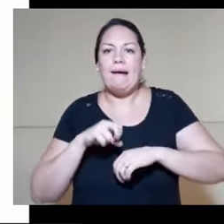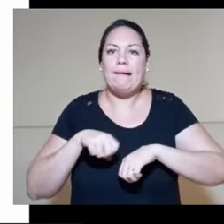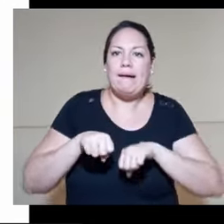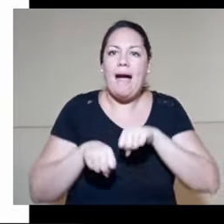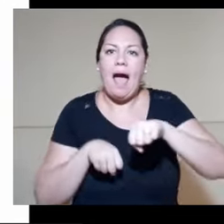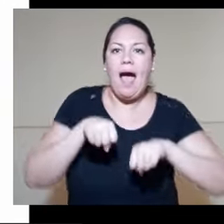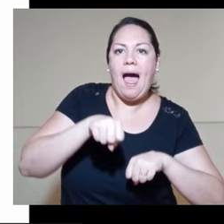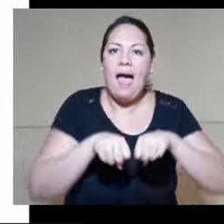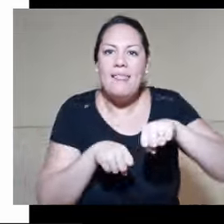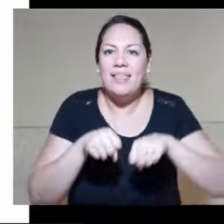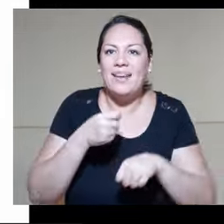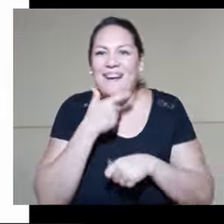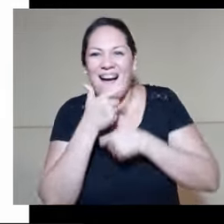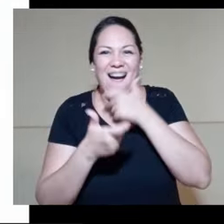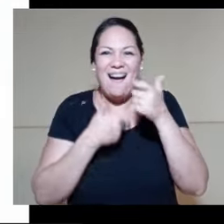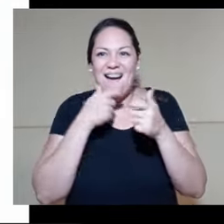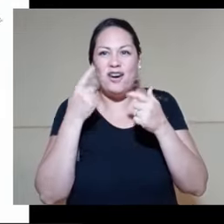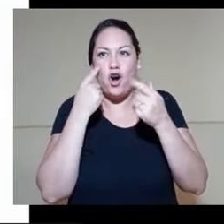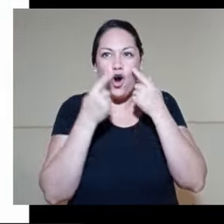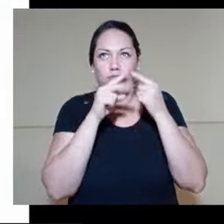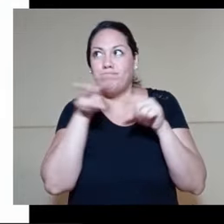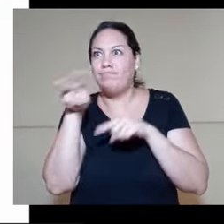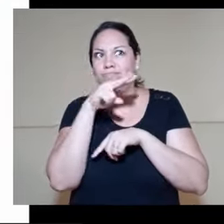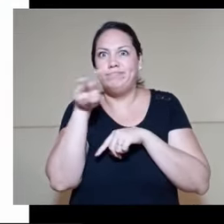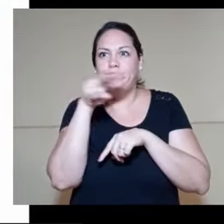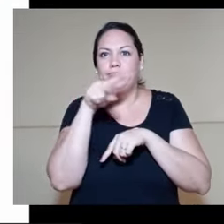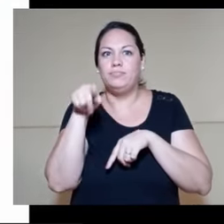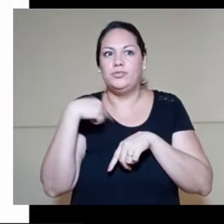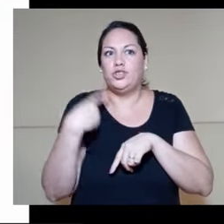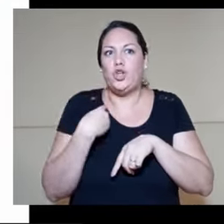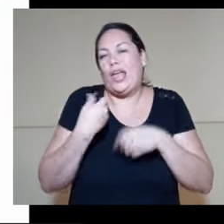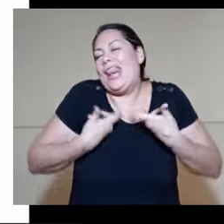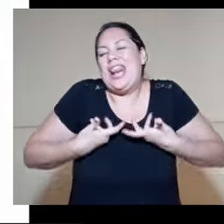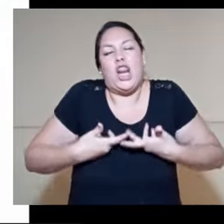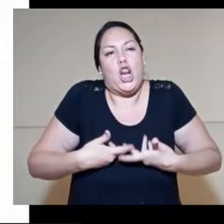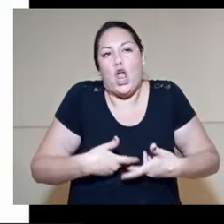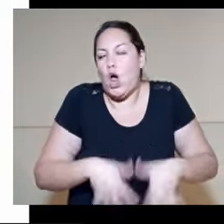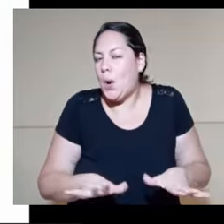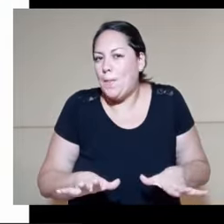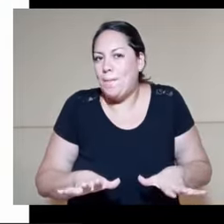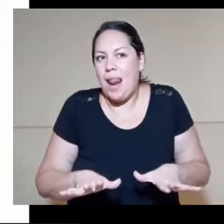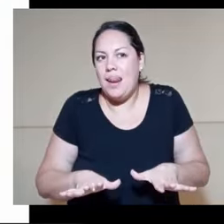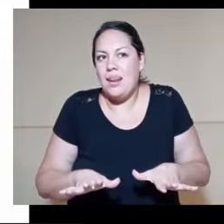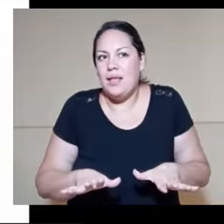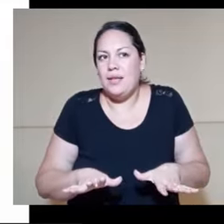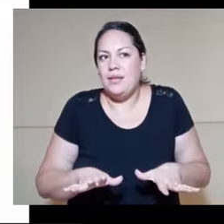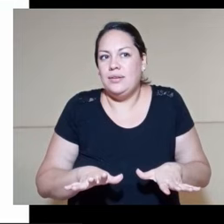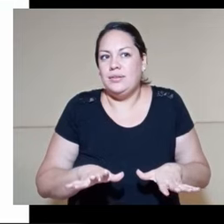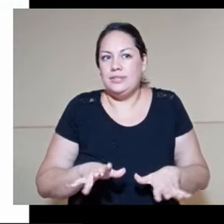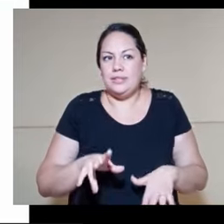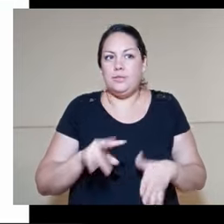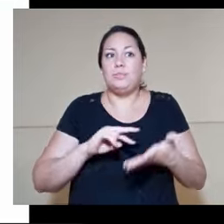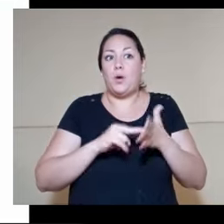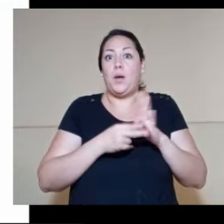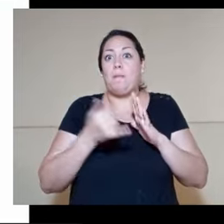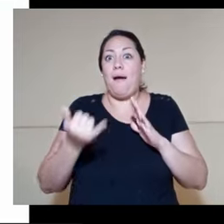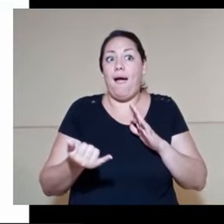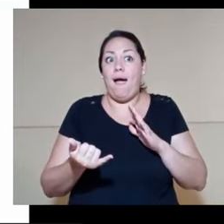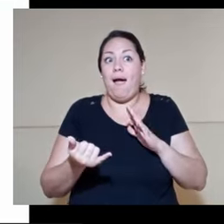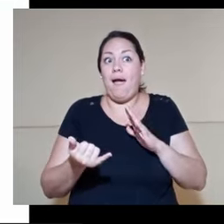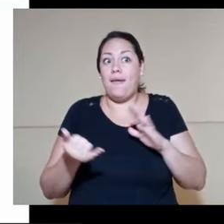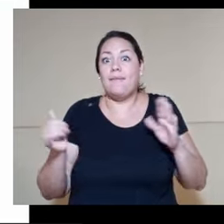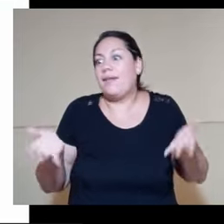caminar, gatear, sostener la cabeza, reírse, mover los ojos, ¿sí? Todo lo que uno se cree que es normal, que tiene